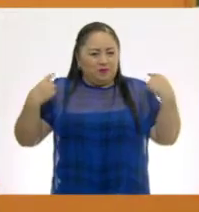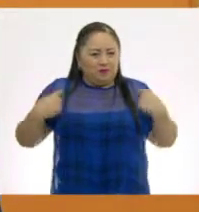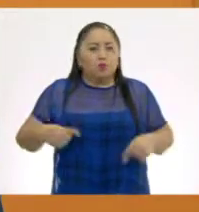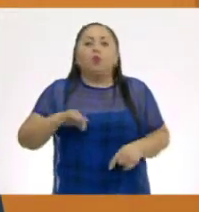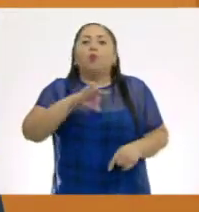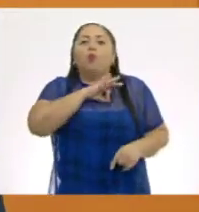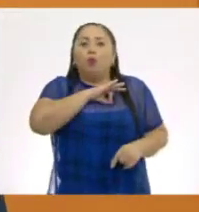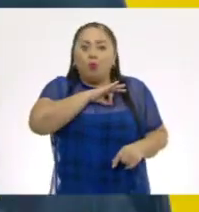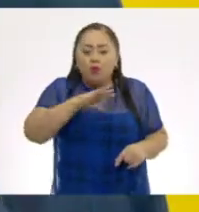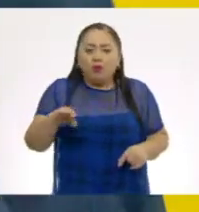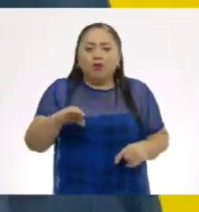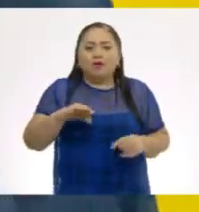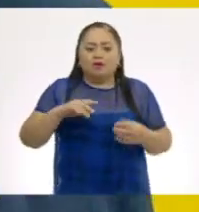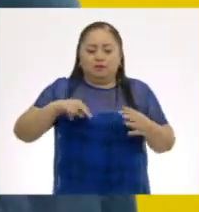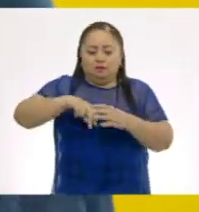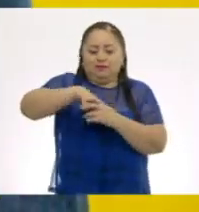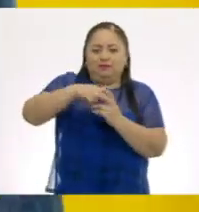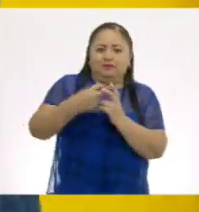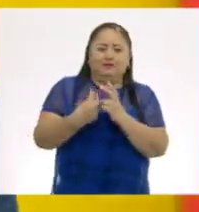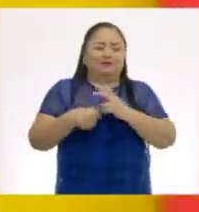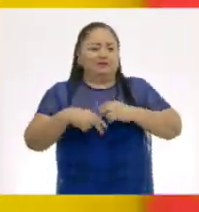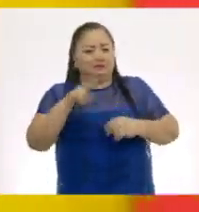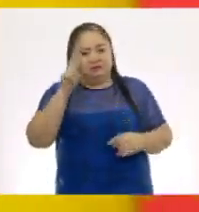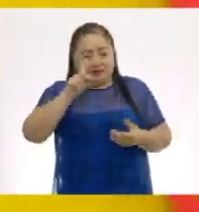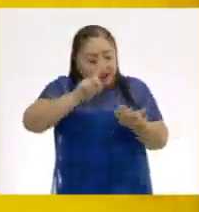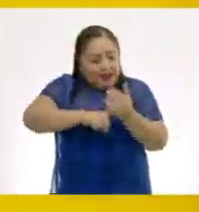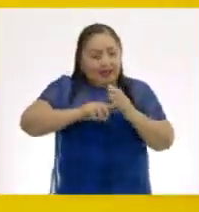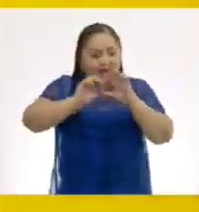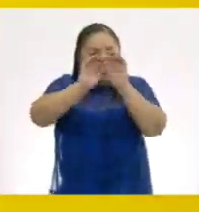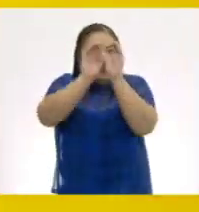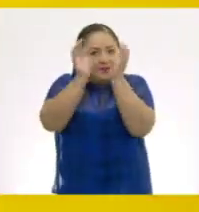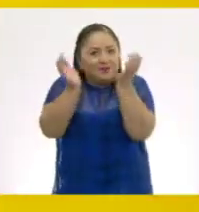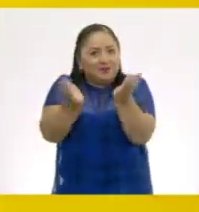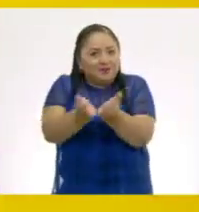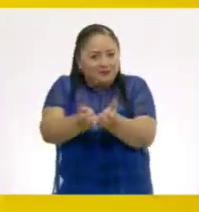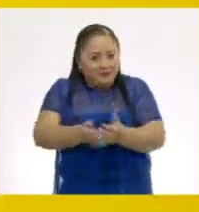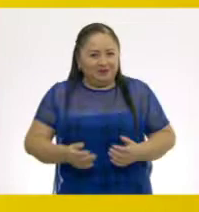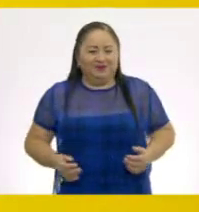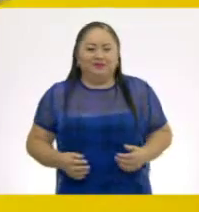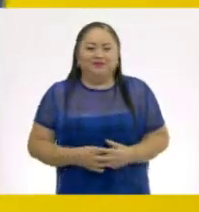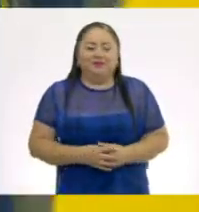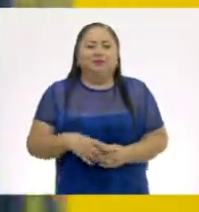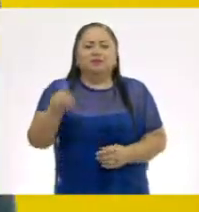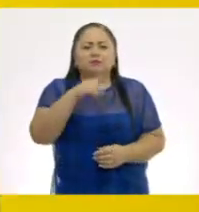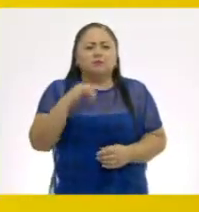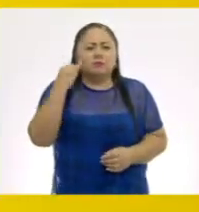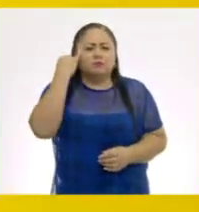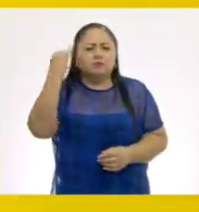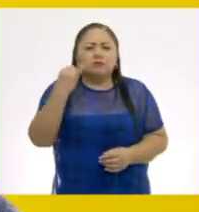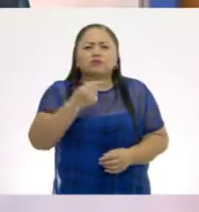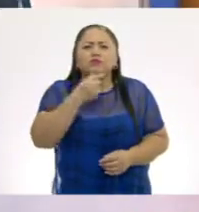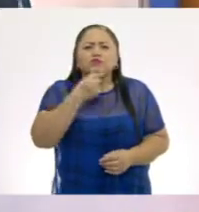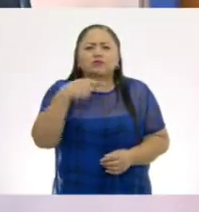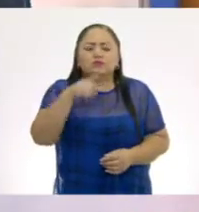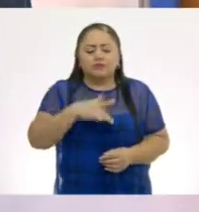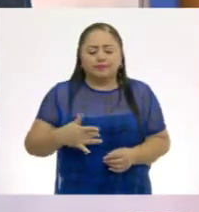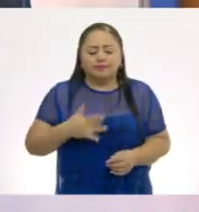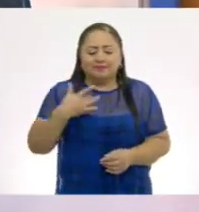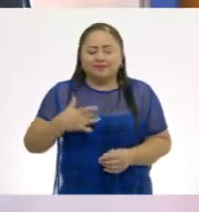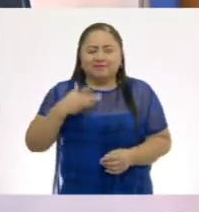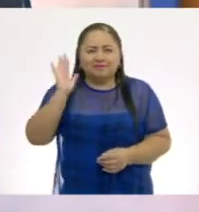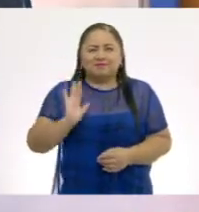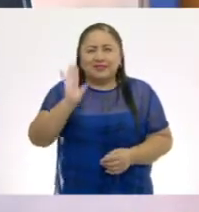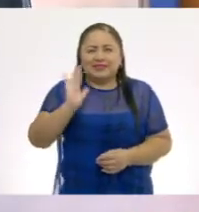poder enredarnos dentro de esta burbuja. Imagínense, niños, sientan que están en